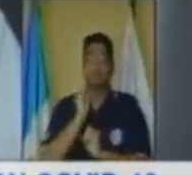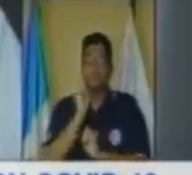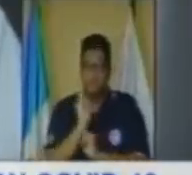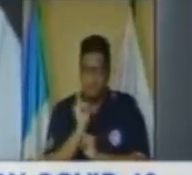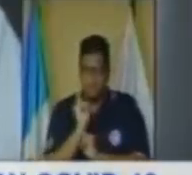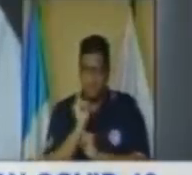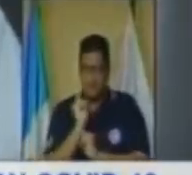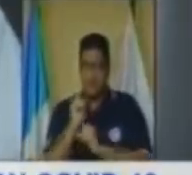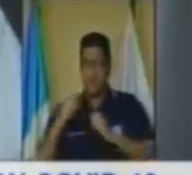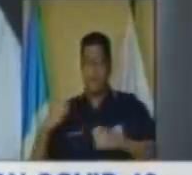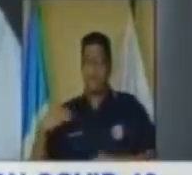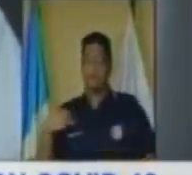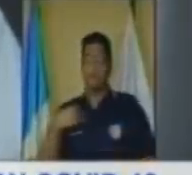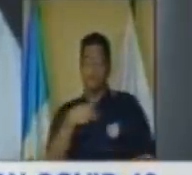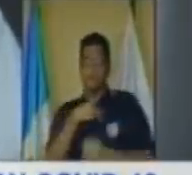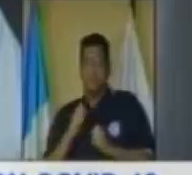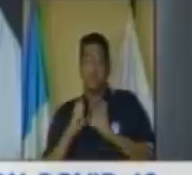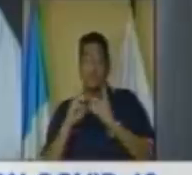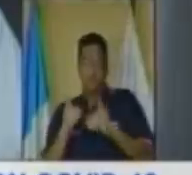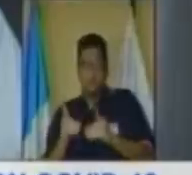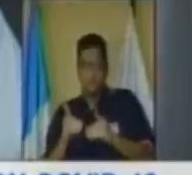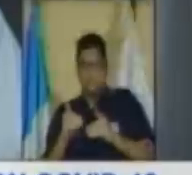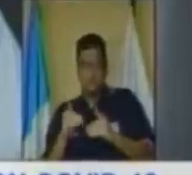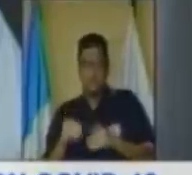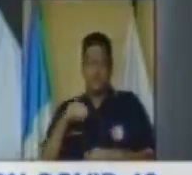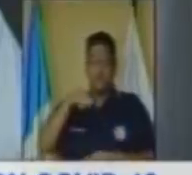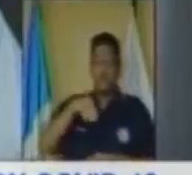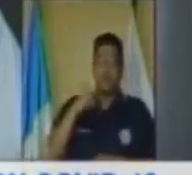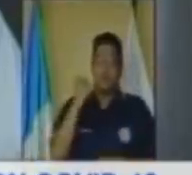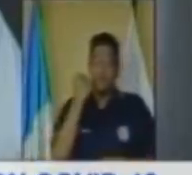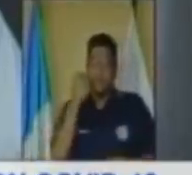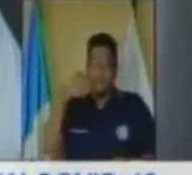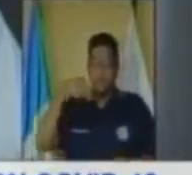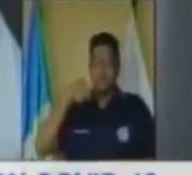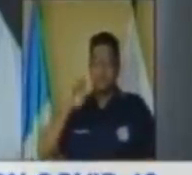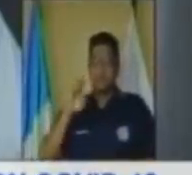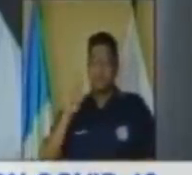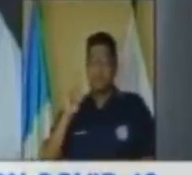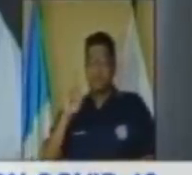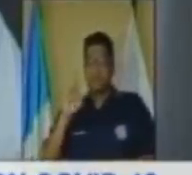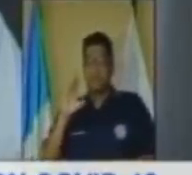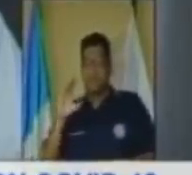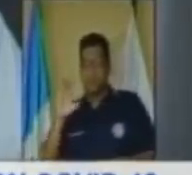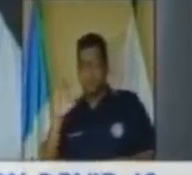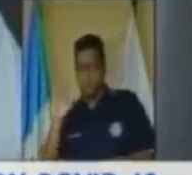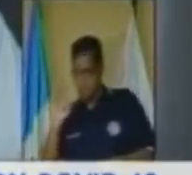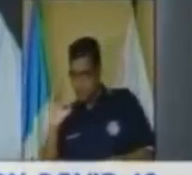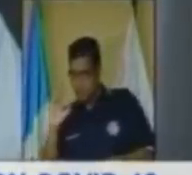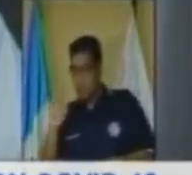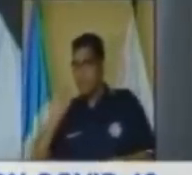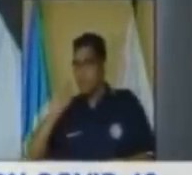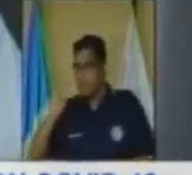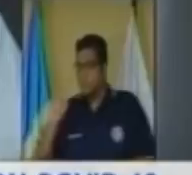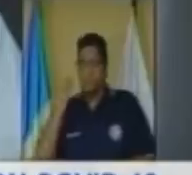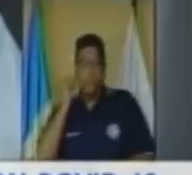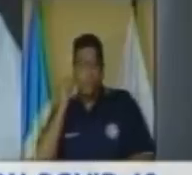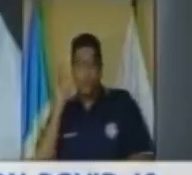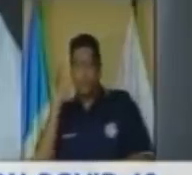hoy. Se culminó una etapa de actividades que se van a realizar para que los padres de familia